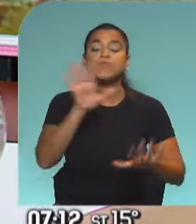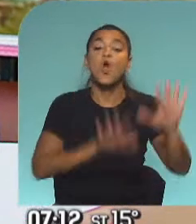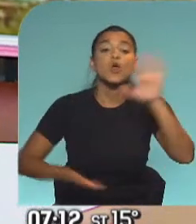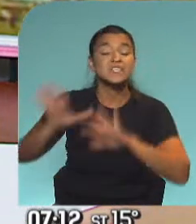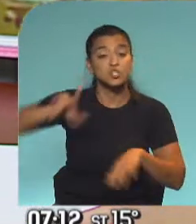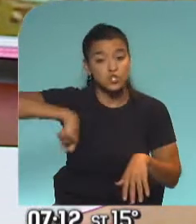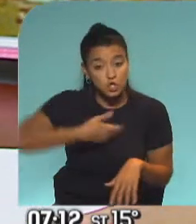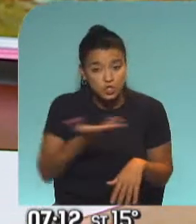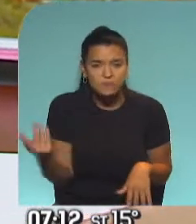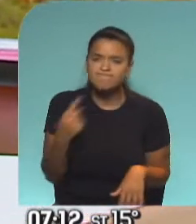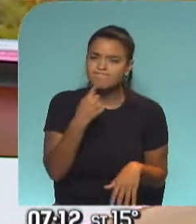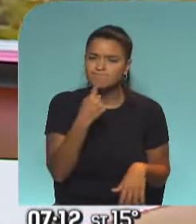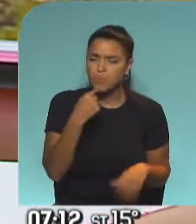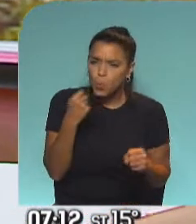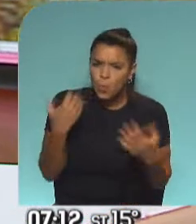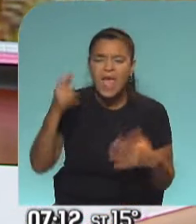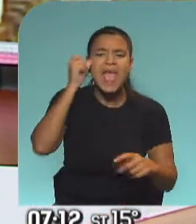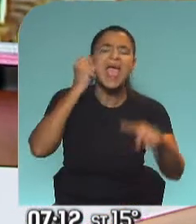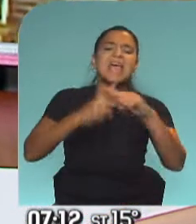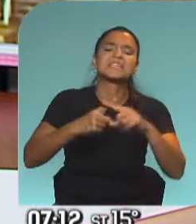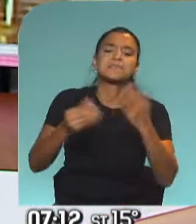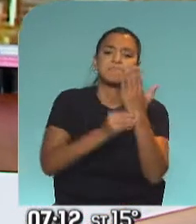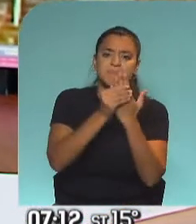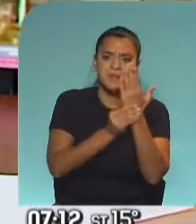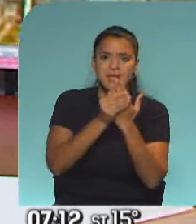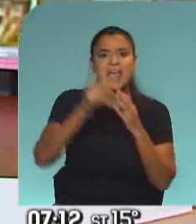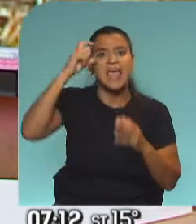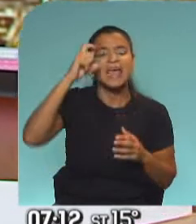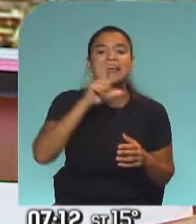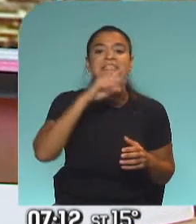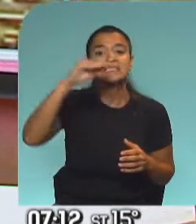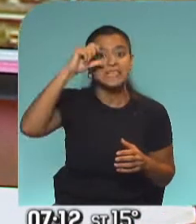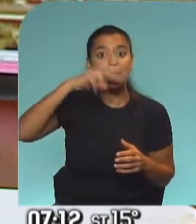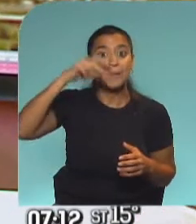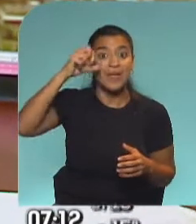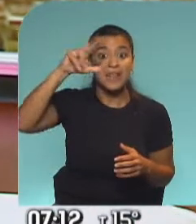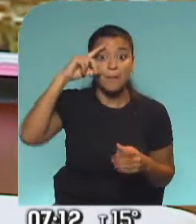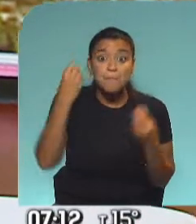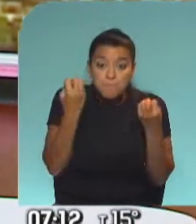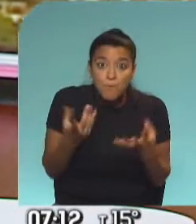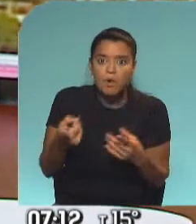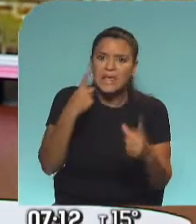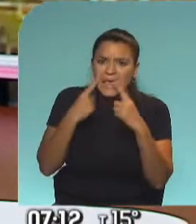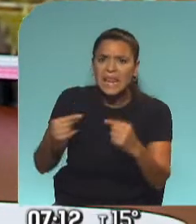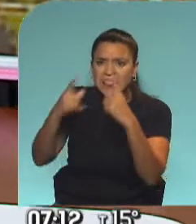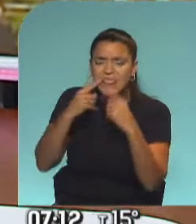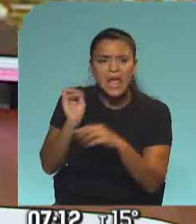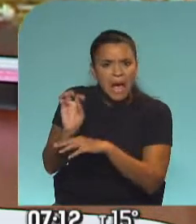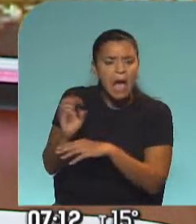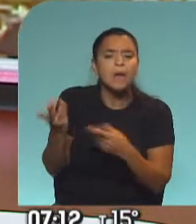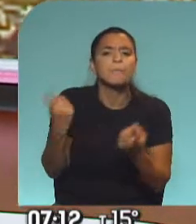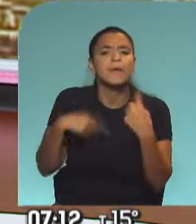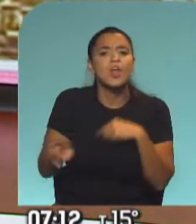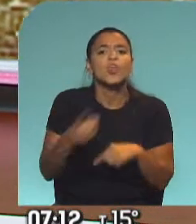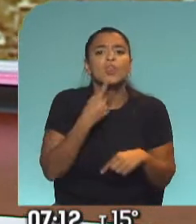Organizaciones sociales cuestionaron duramente al exministro de Agroindustria, Luis Echevere, porque pese a haberlo criticado, utilizó